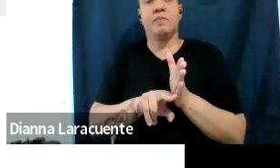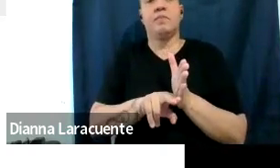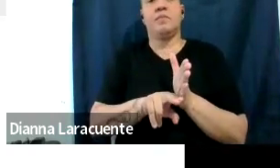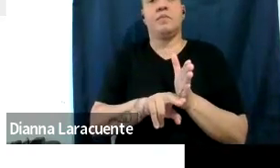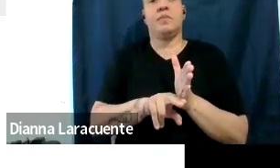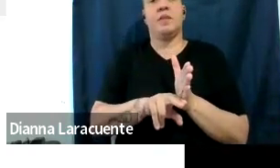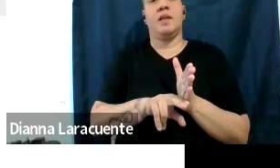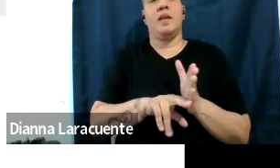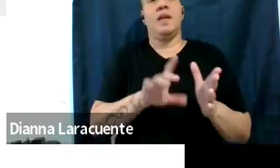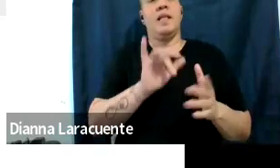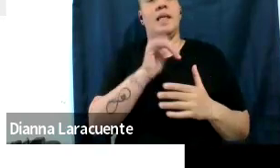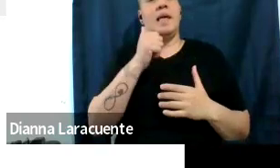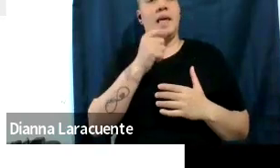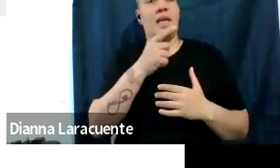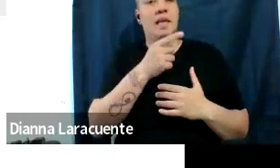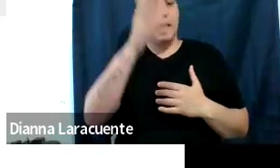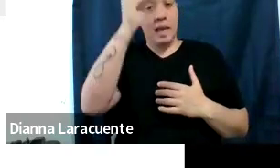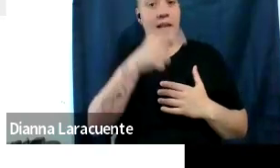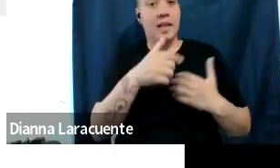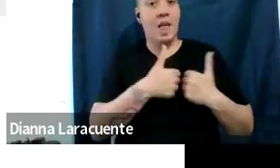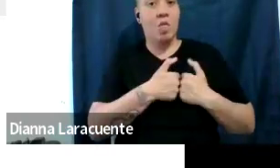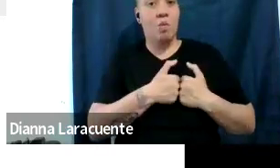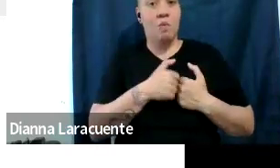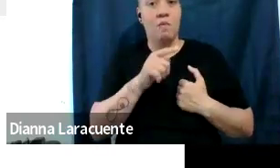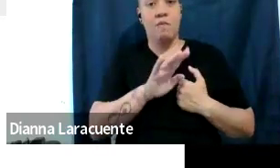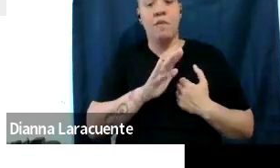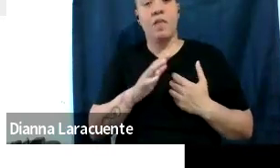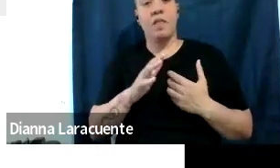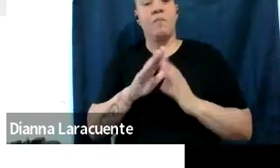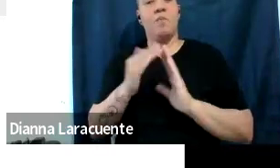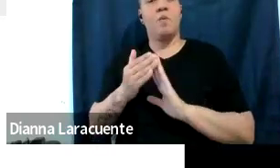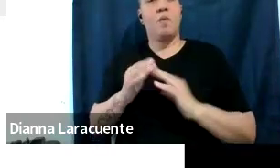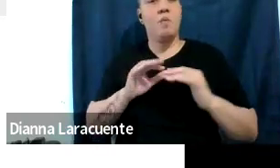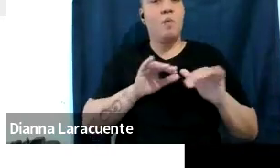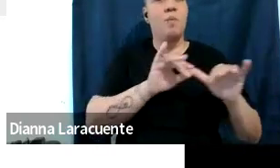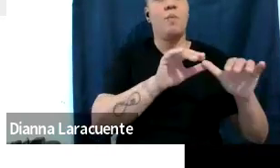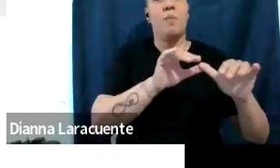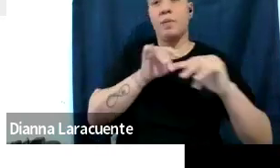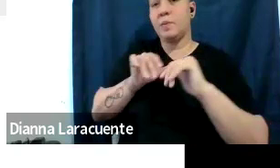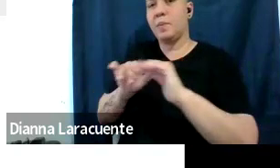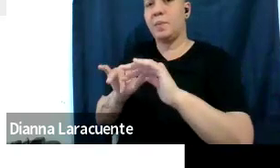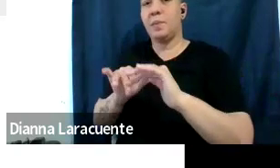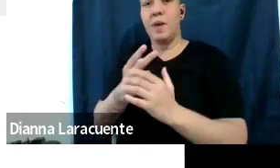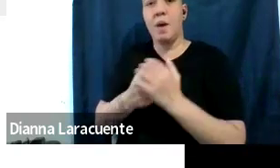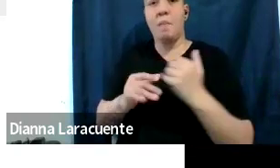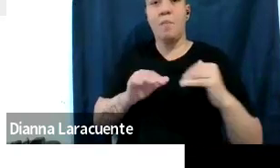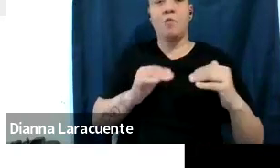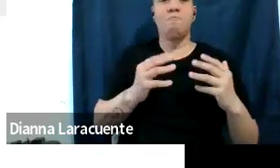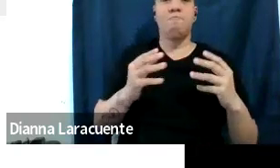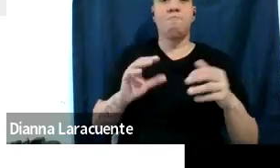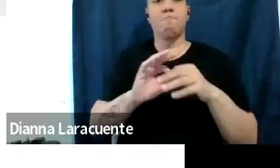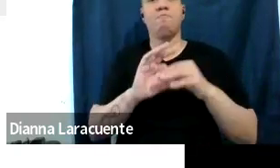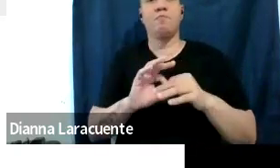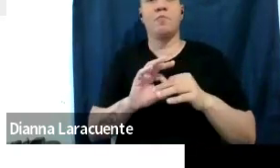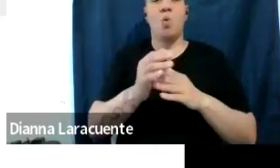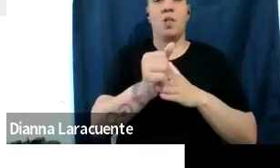la novia del pueblo y el pueblo se enamoró de él. Cuando tú tienes un líder que por